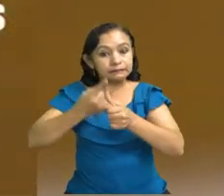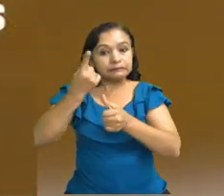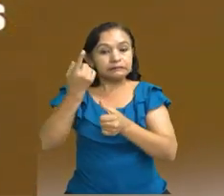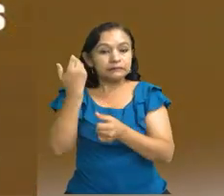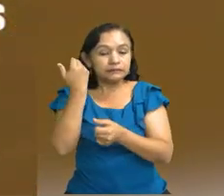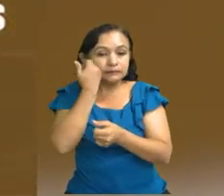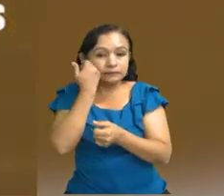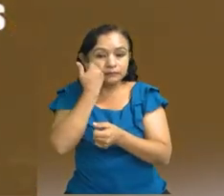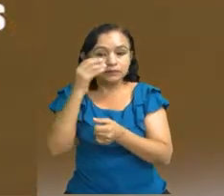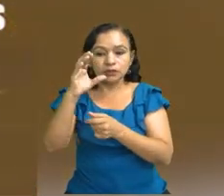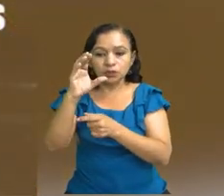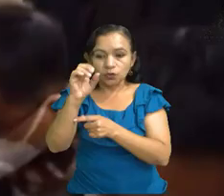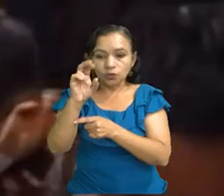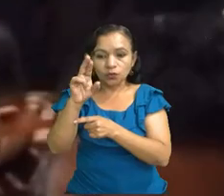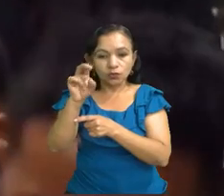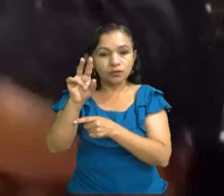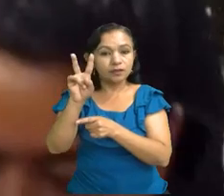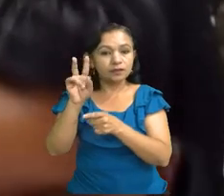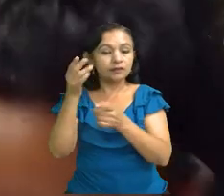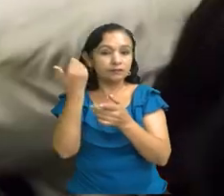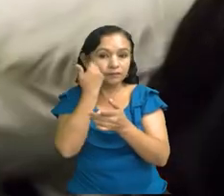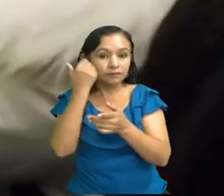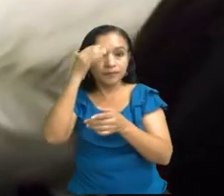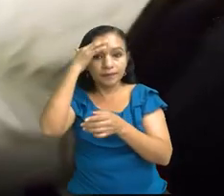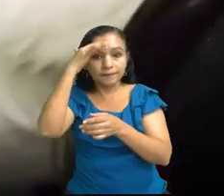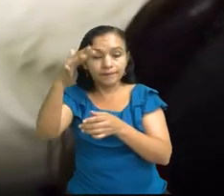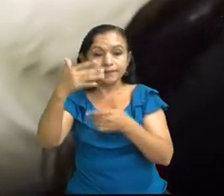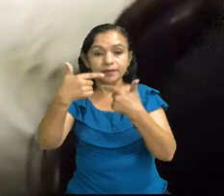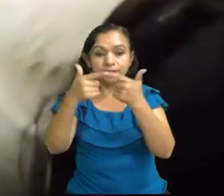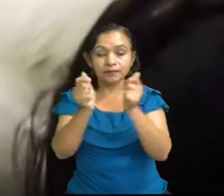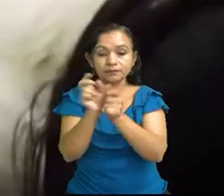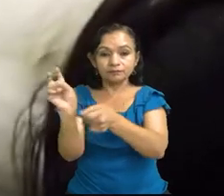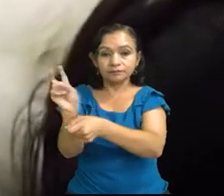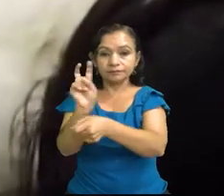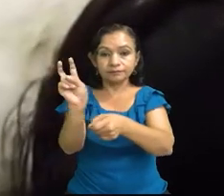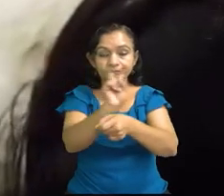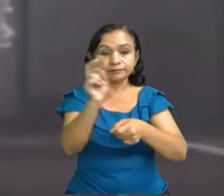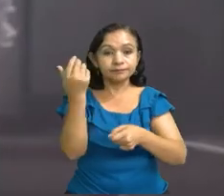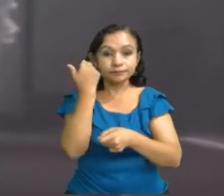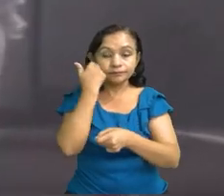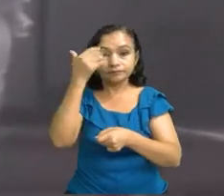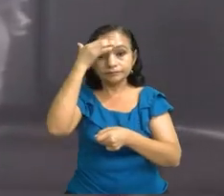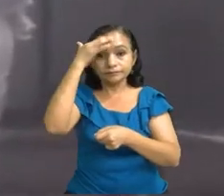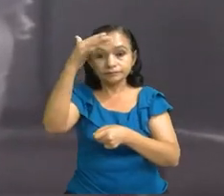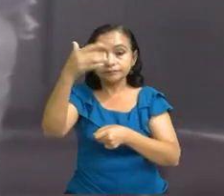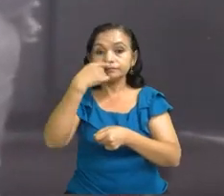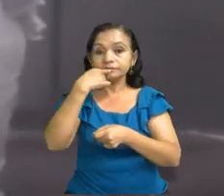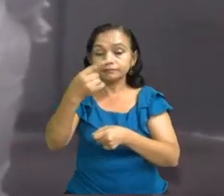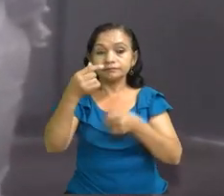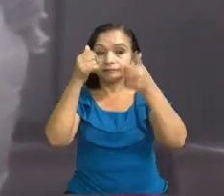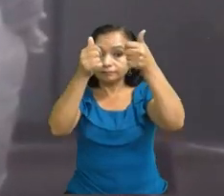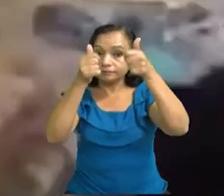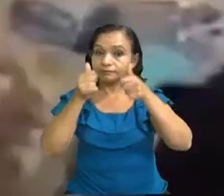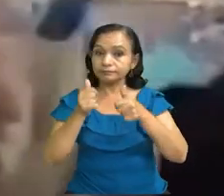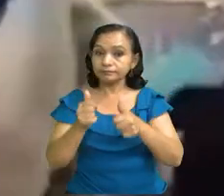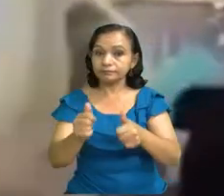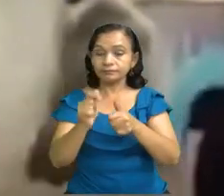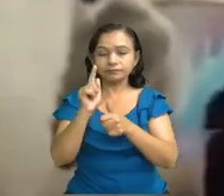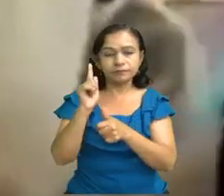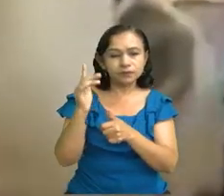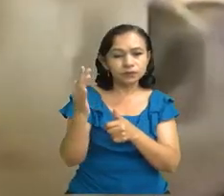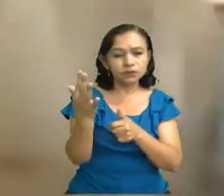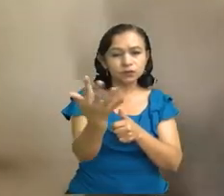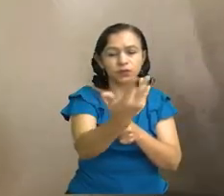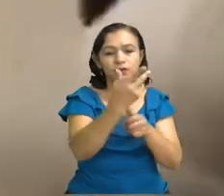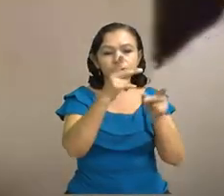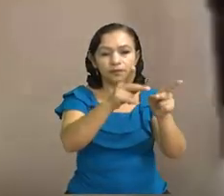de coronavirus en ese país. El Comité Nacional para la Vigilancia Epidemiológica de México emitió un aviso dirigido a todas